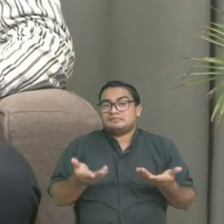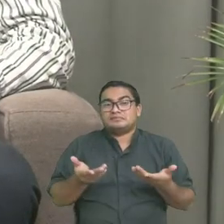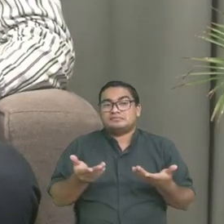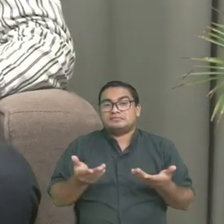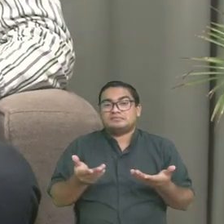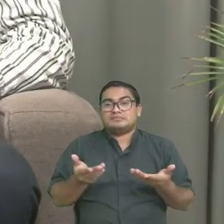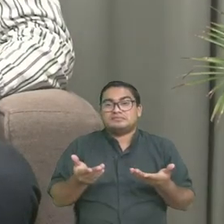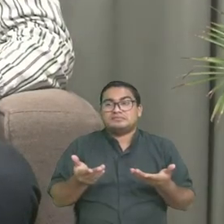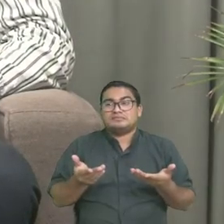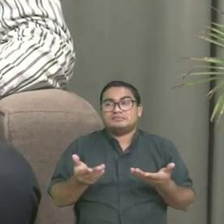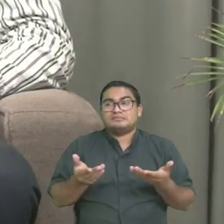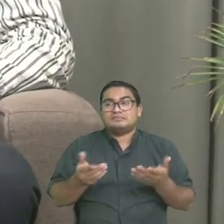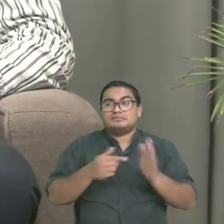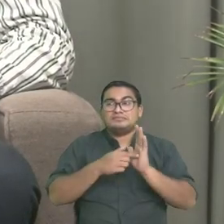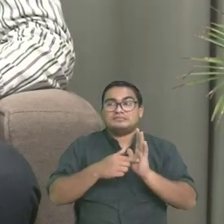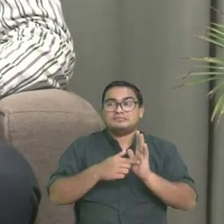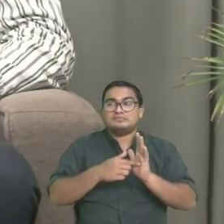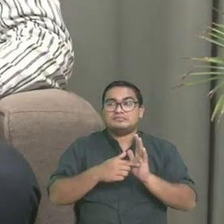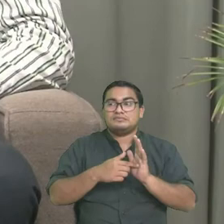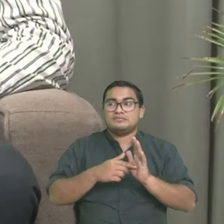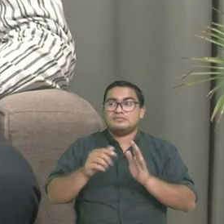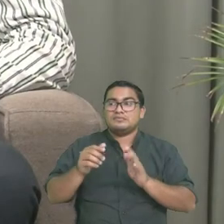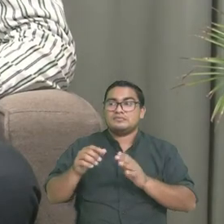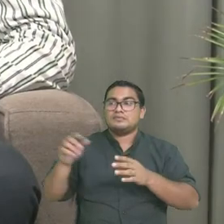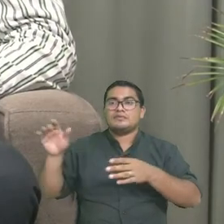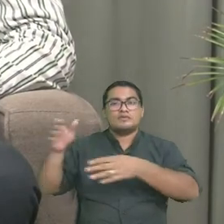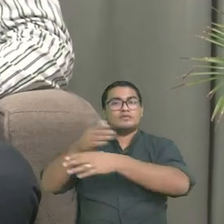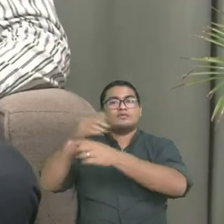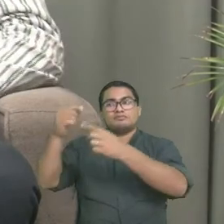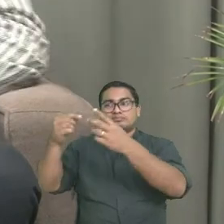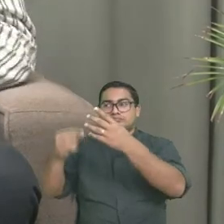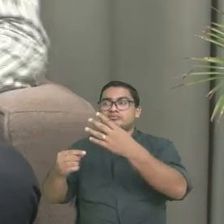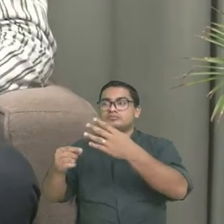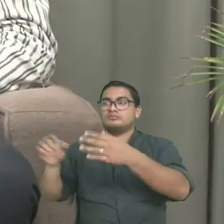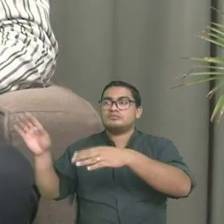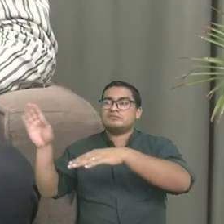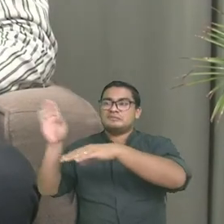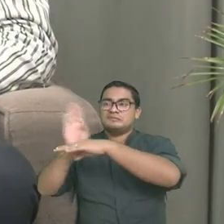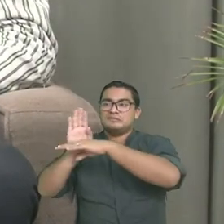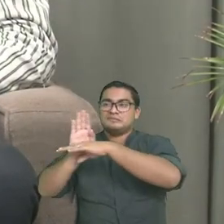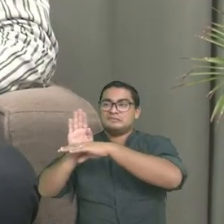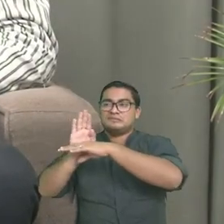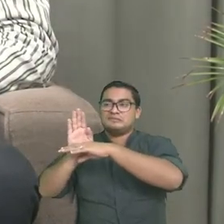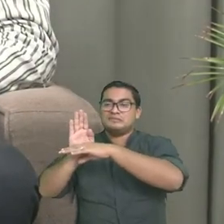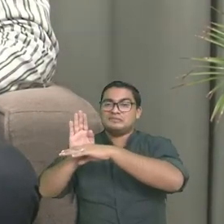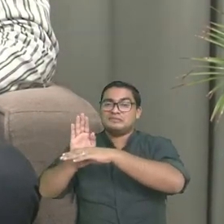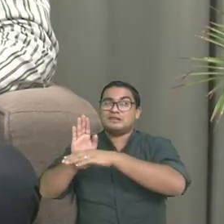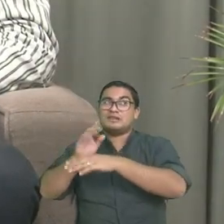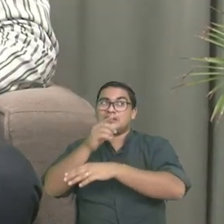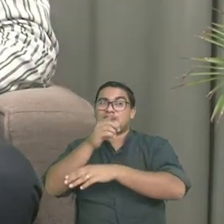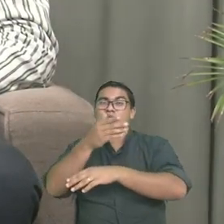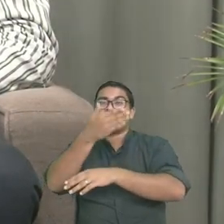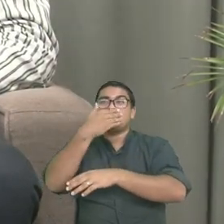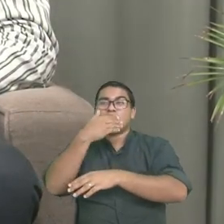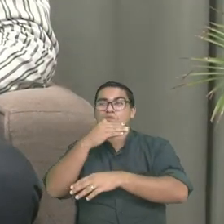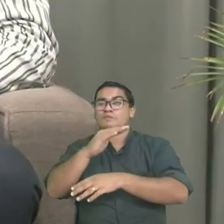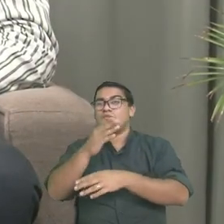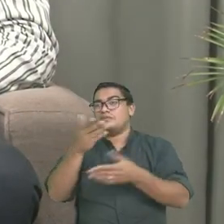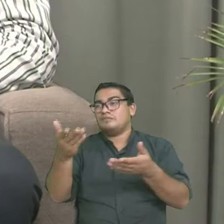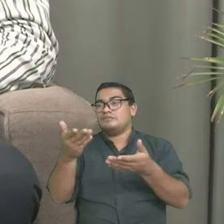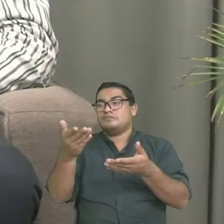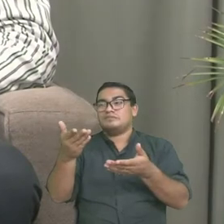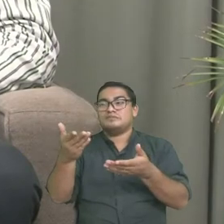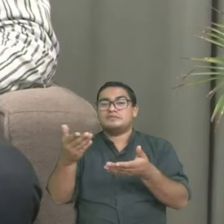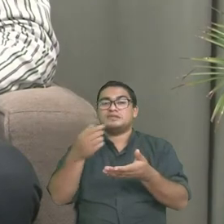no hay ninguno de ellos, salvo los agoreros del mal, los agoreros del desastre, lo que